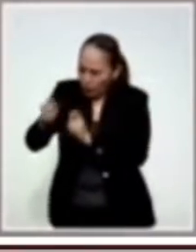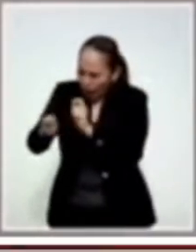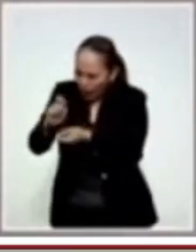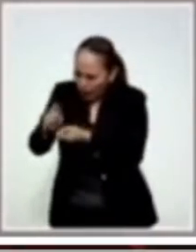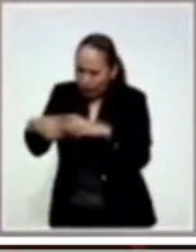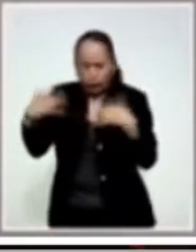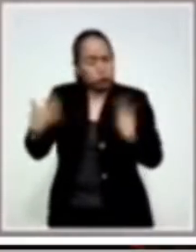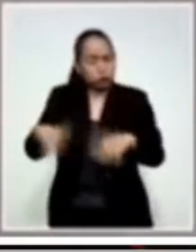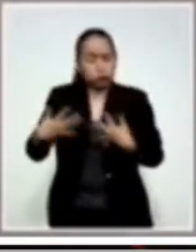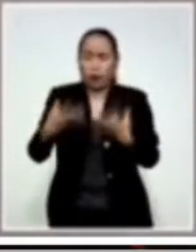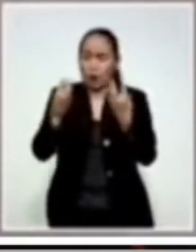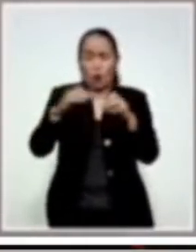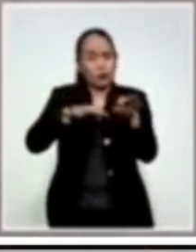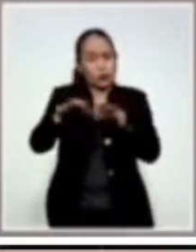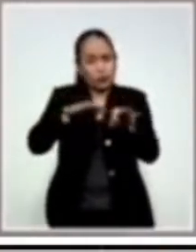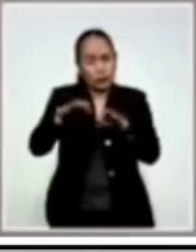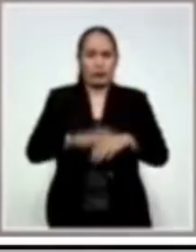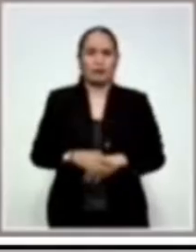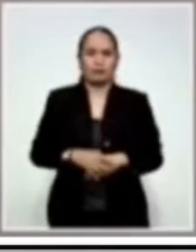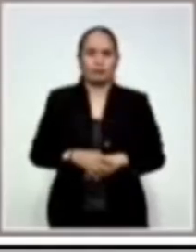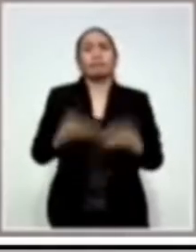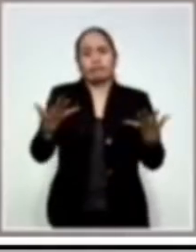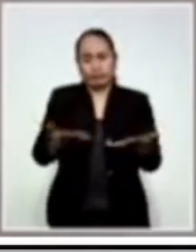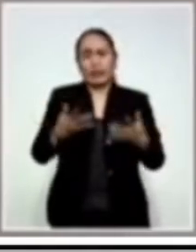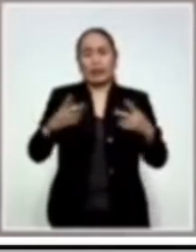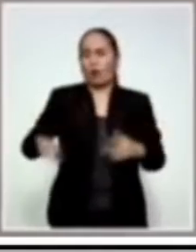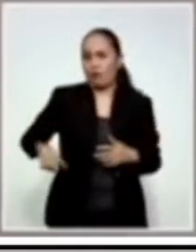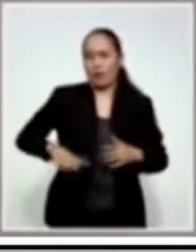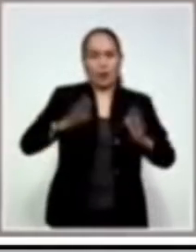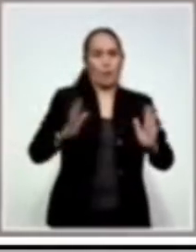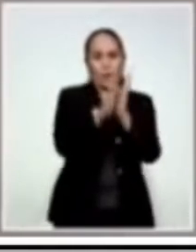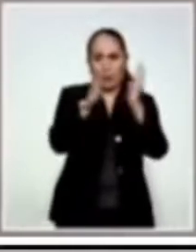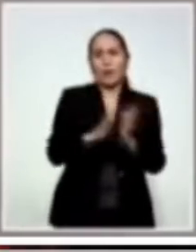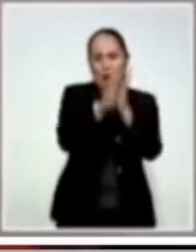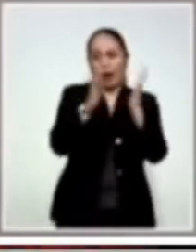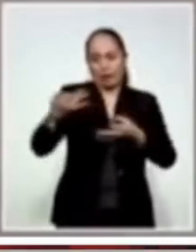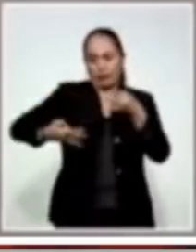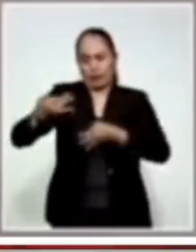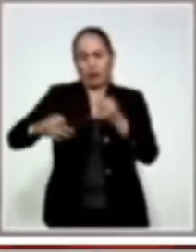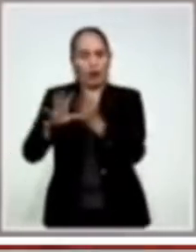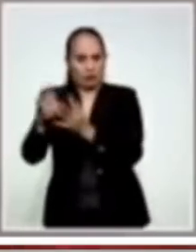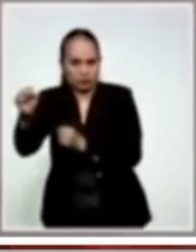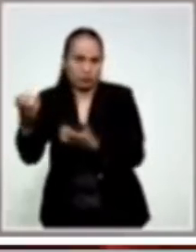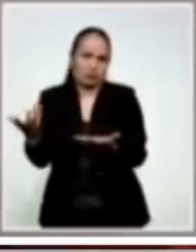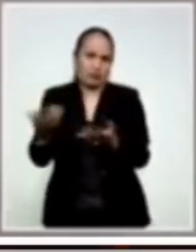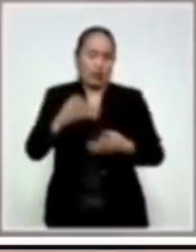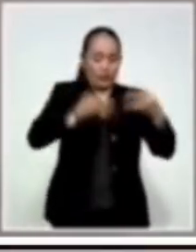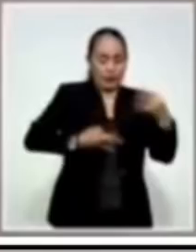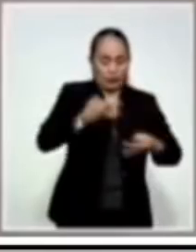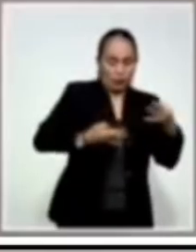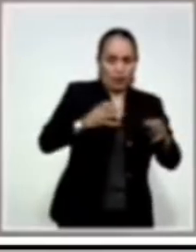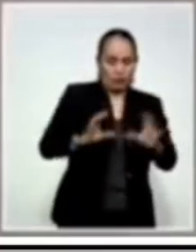Tan es así que todas las democracias tienen tribunales constitucionales y todos los tribunales constitucionales